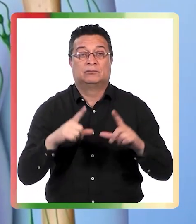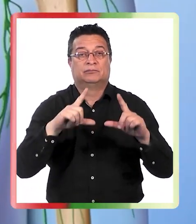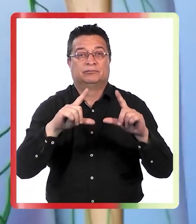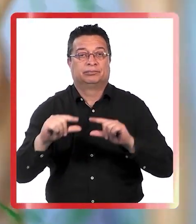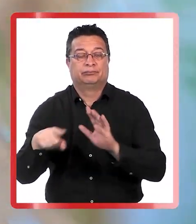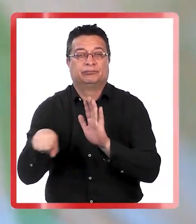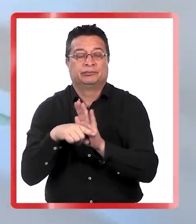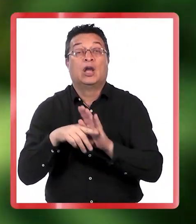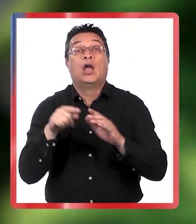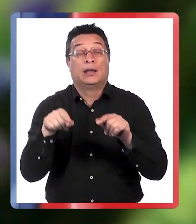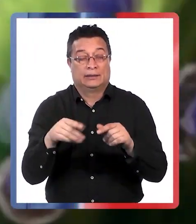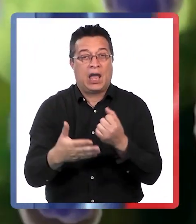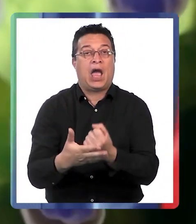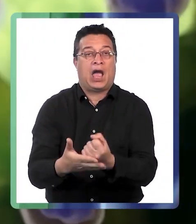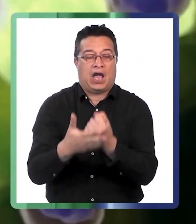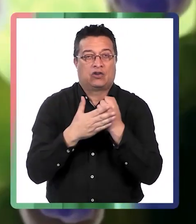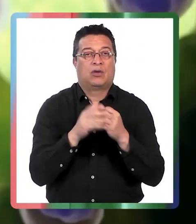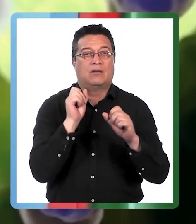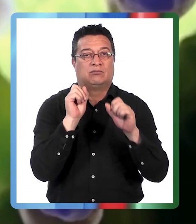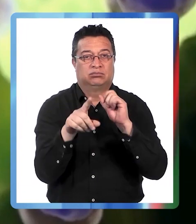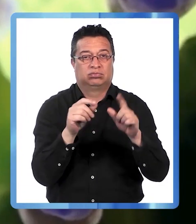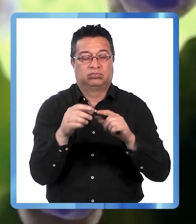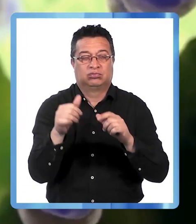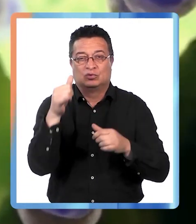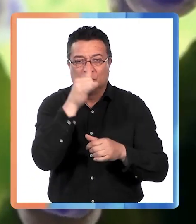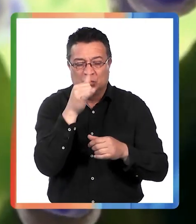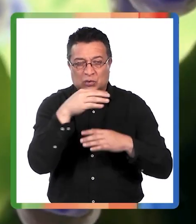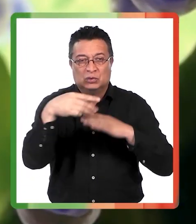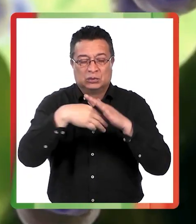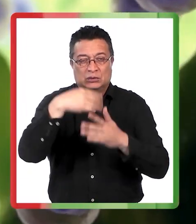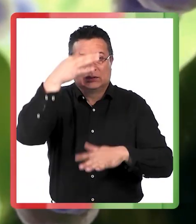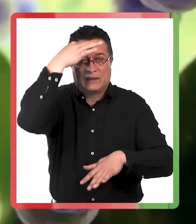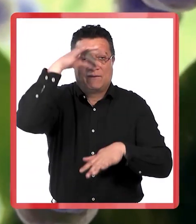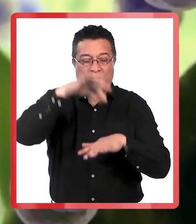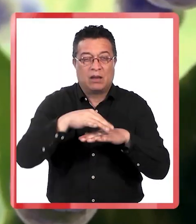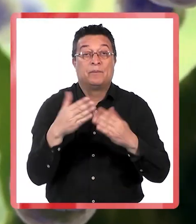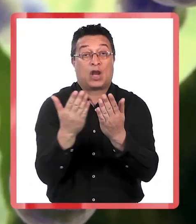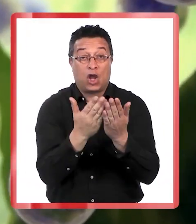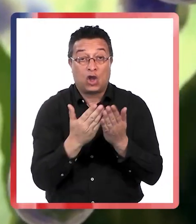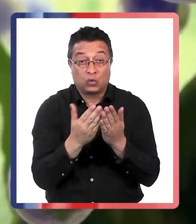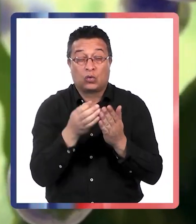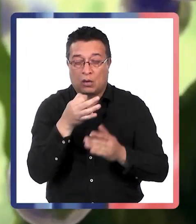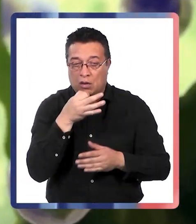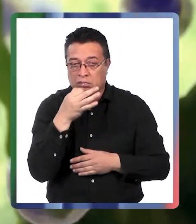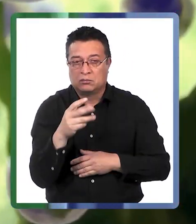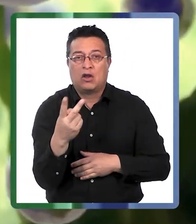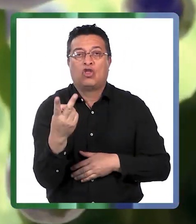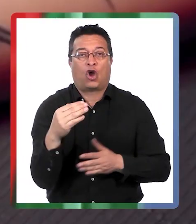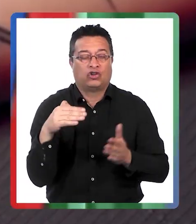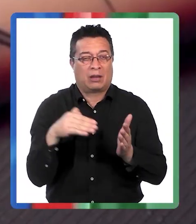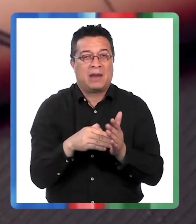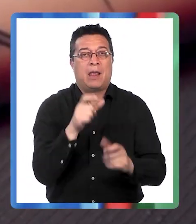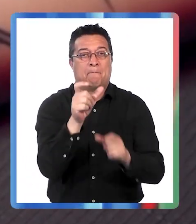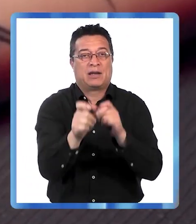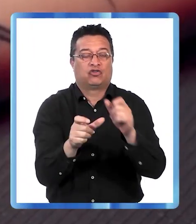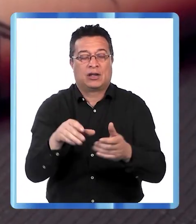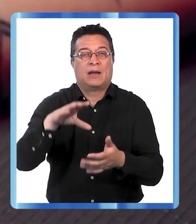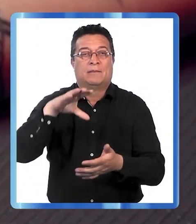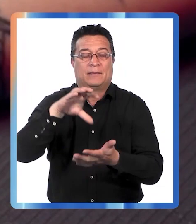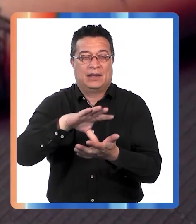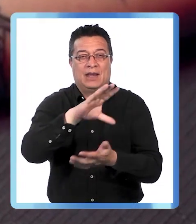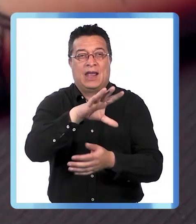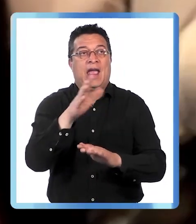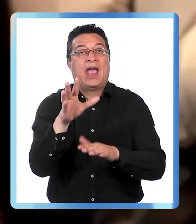el que precisamente ayuda a combatir gérmenes y enfermedades. En el estudio se incluyó casi 12.000 personas del país